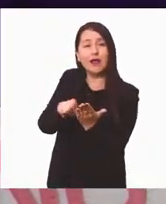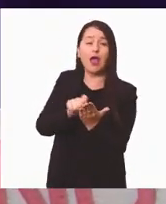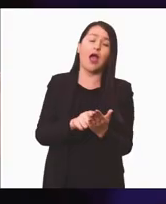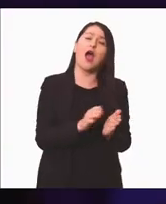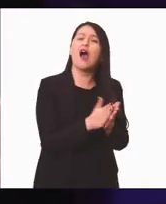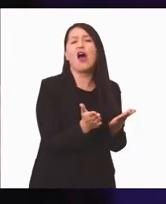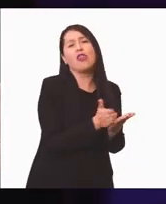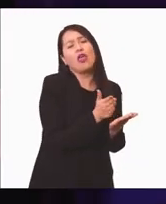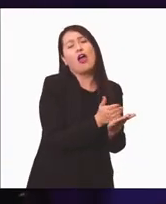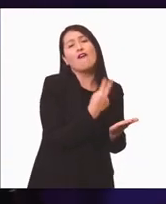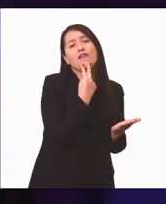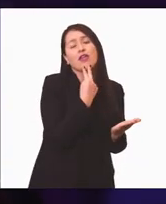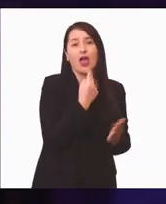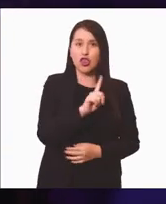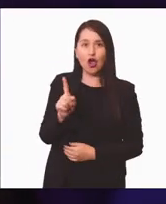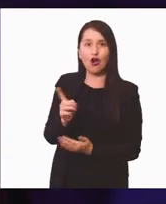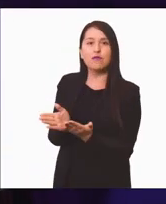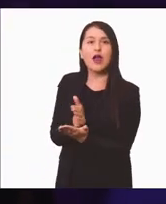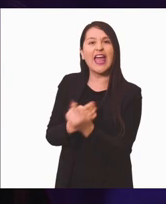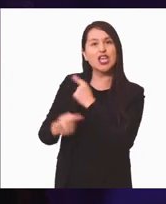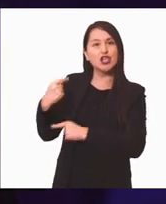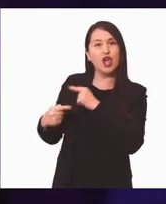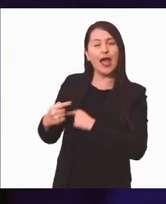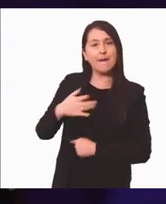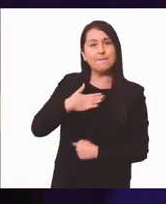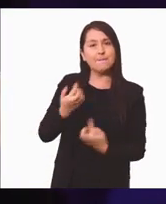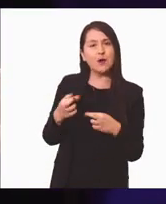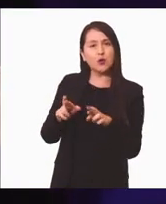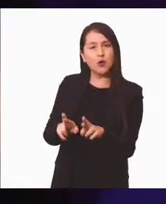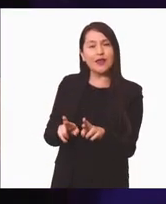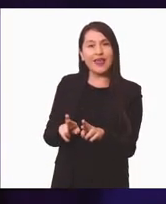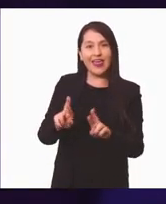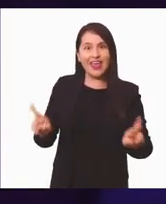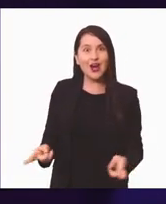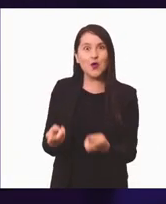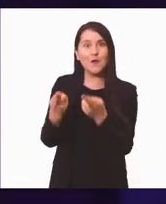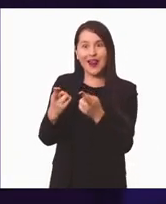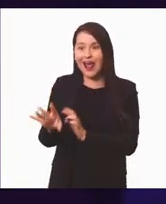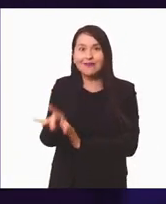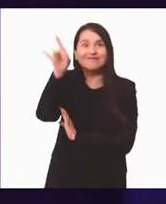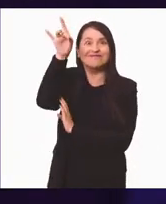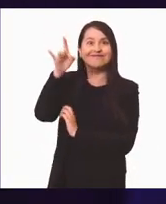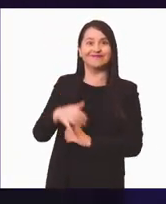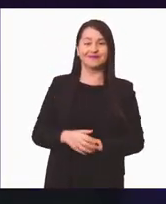vida! No era un diario de vida. Era una bitácora. Y esta es mi oportunidad de recuperarla.